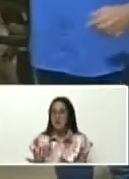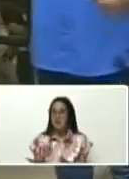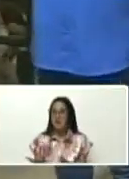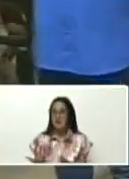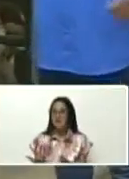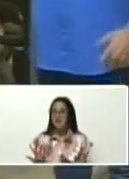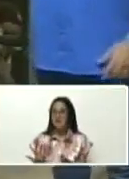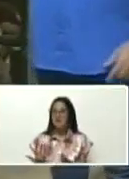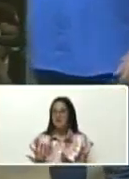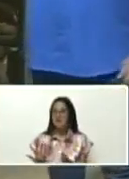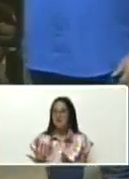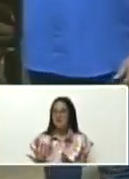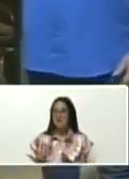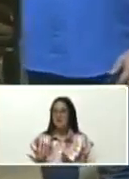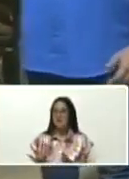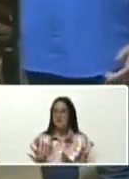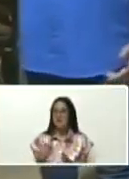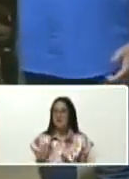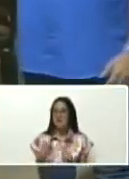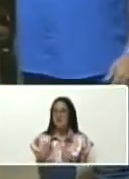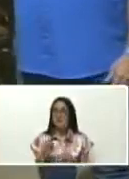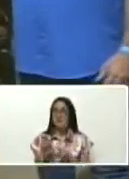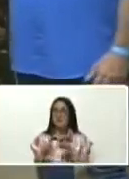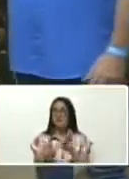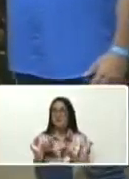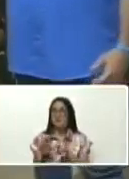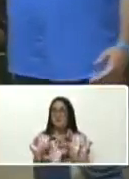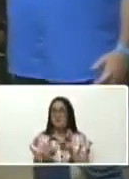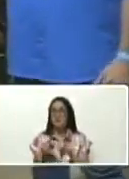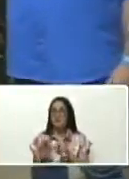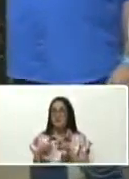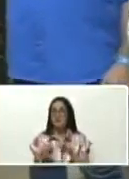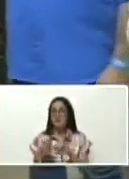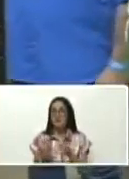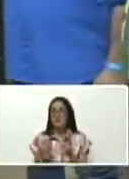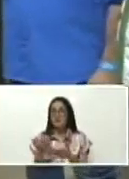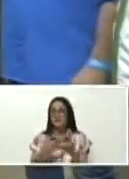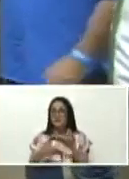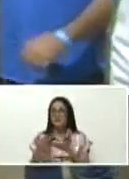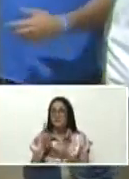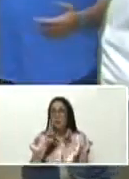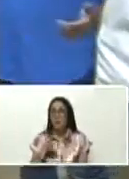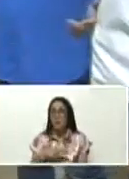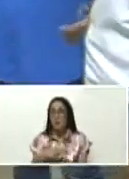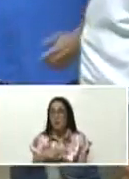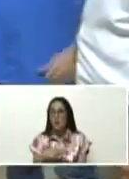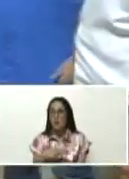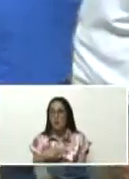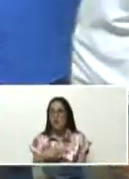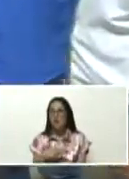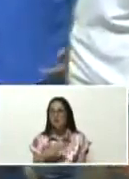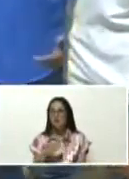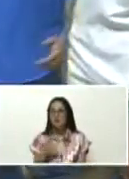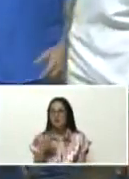para reproducir animales comerciales, puros, y para ser